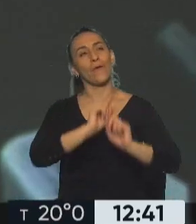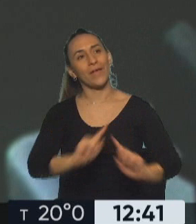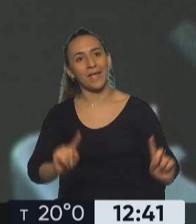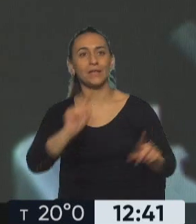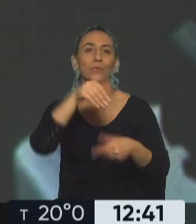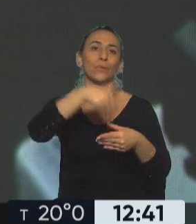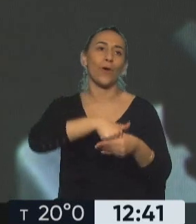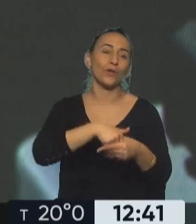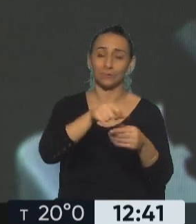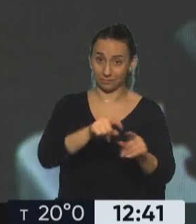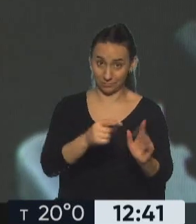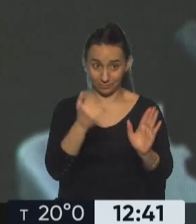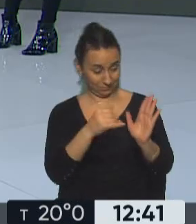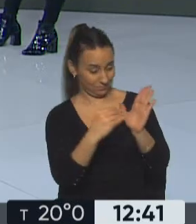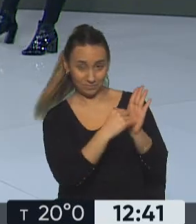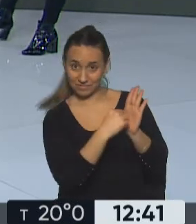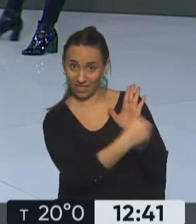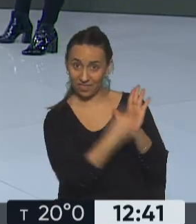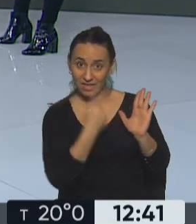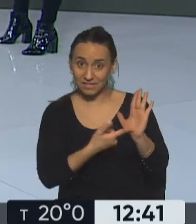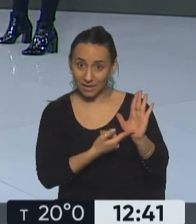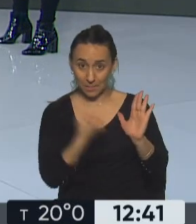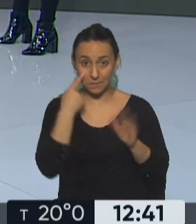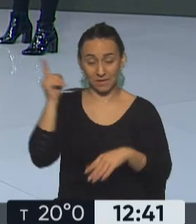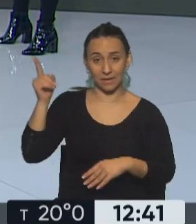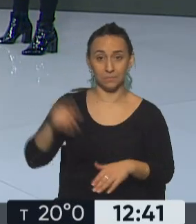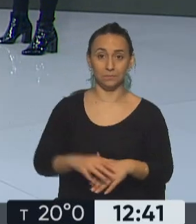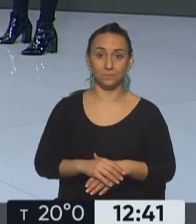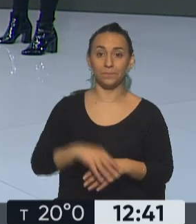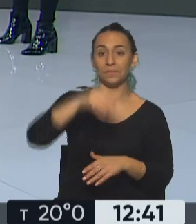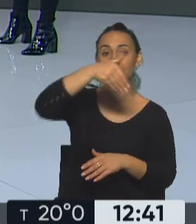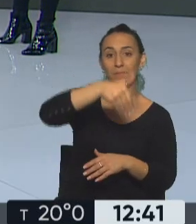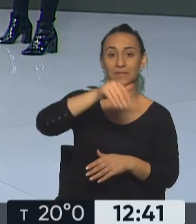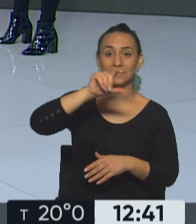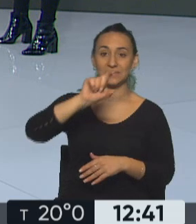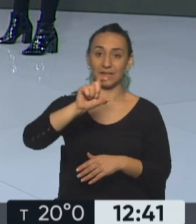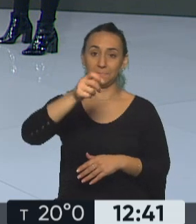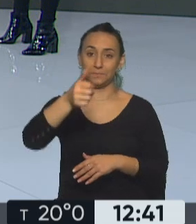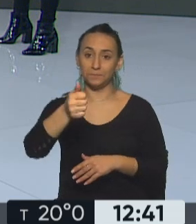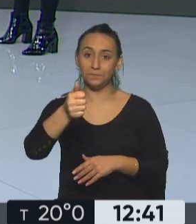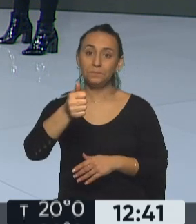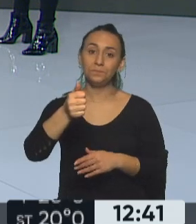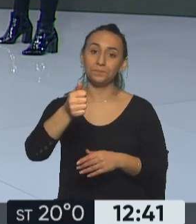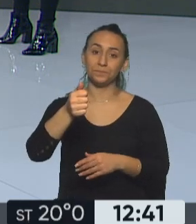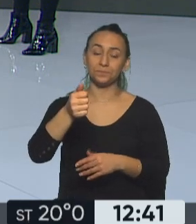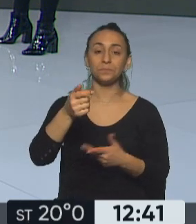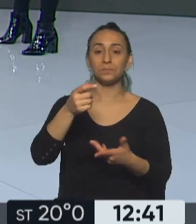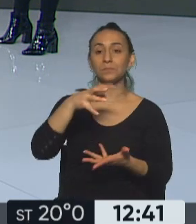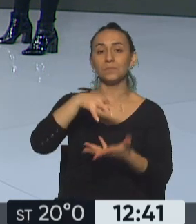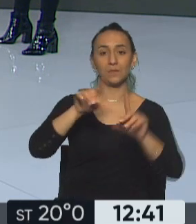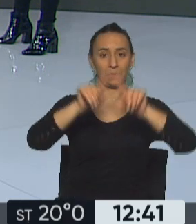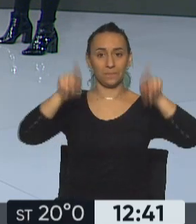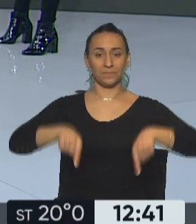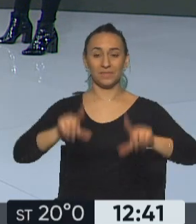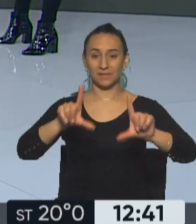por último, para saber, acá estamos viendo, ¿ves? Sí, claro. MSA solicitada por esta patente de